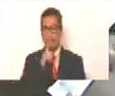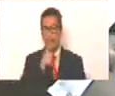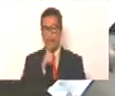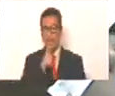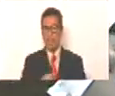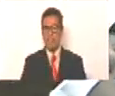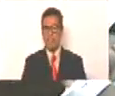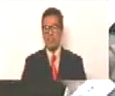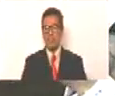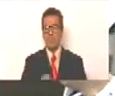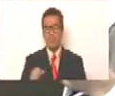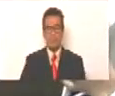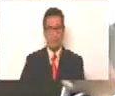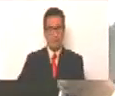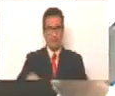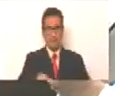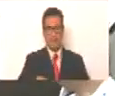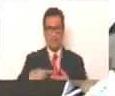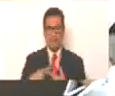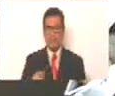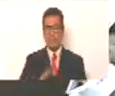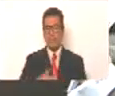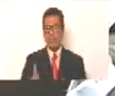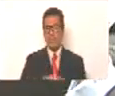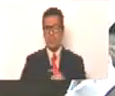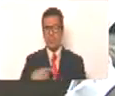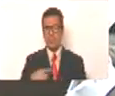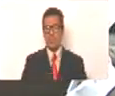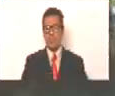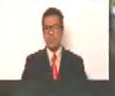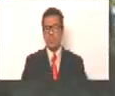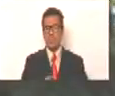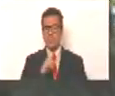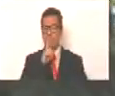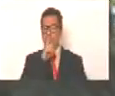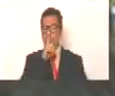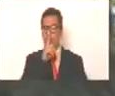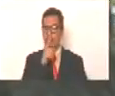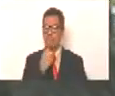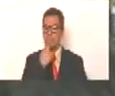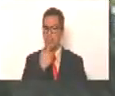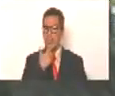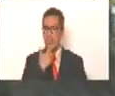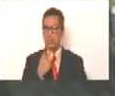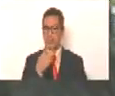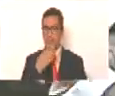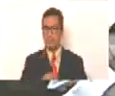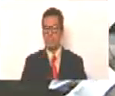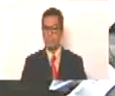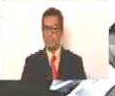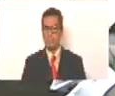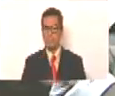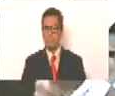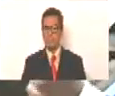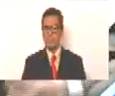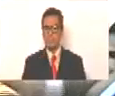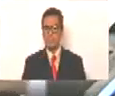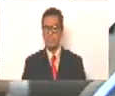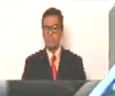escenario distinto. Y por eso la conseja, calladita te ves más bonita, ¿cierto? Pero